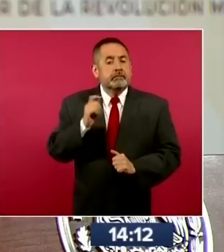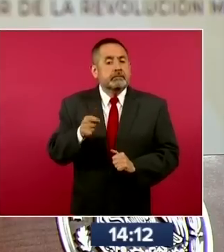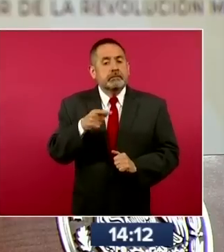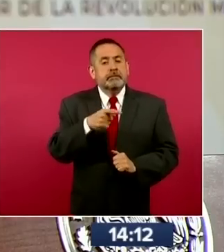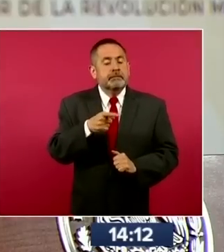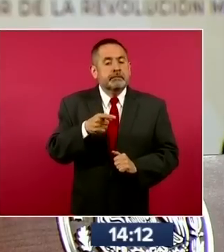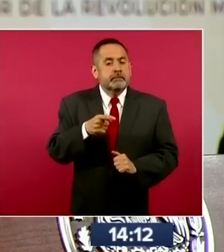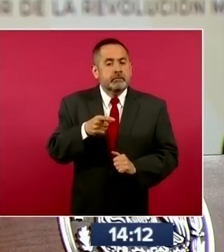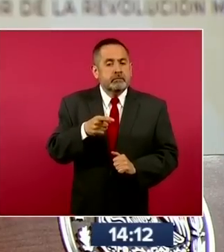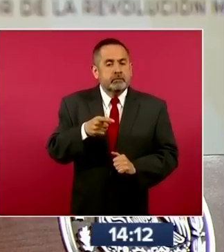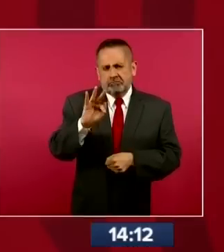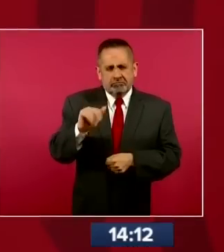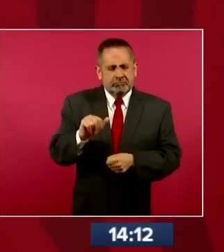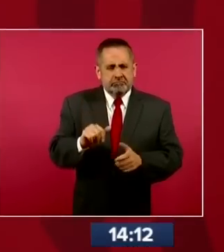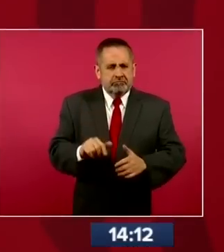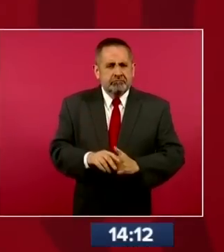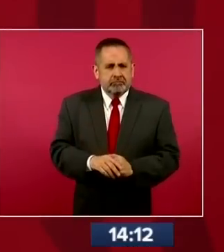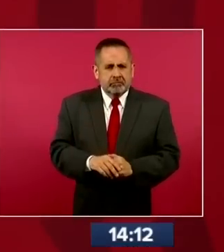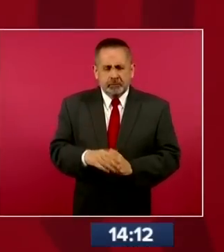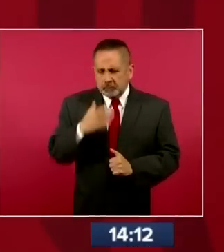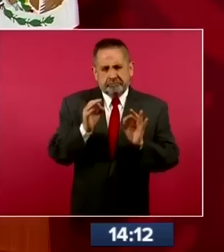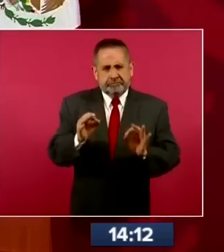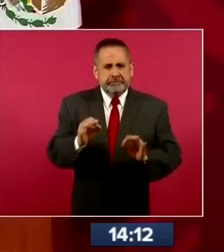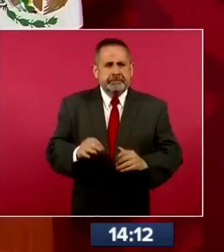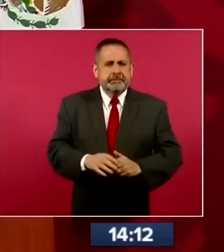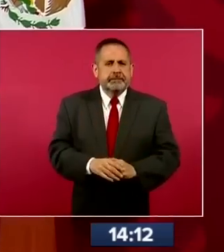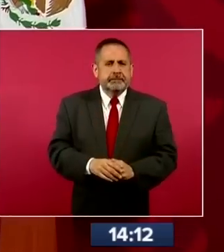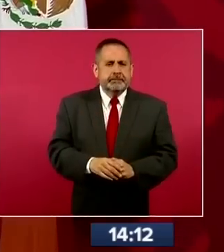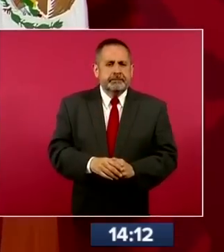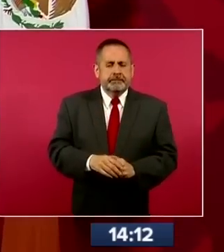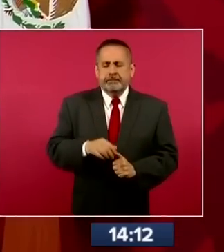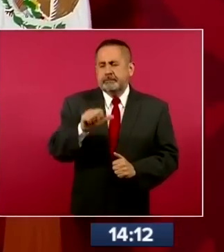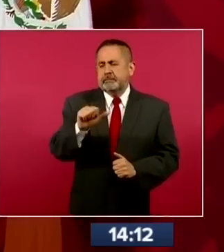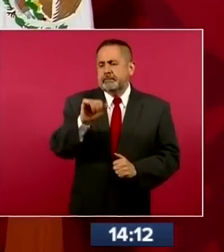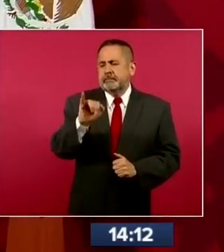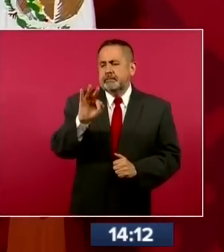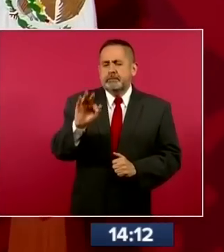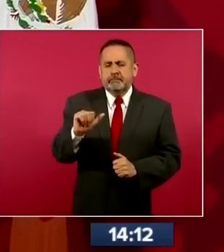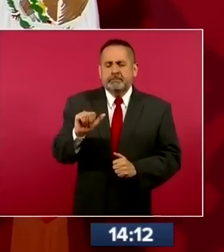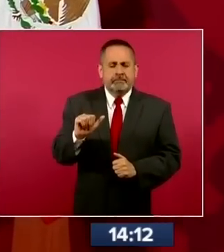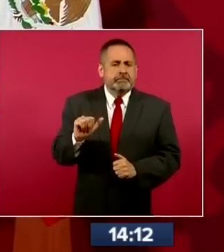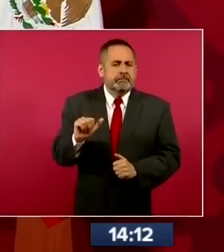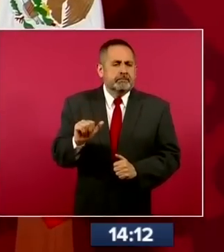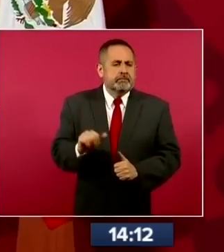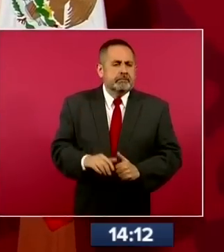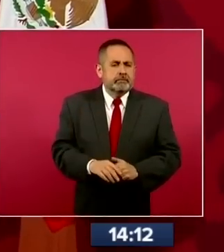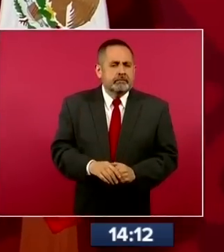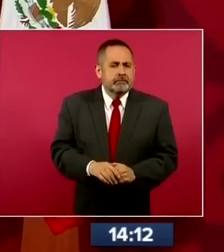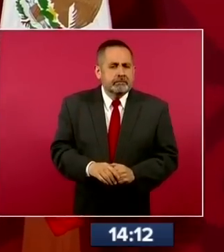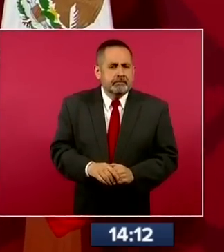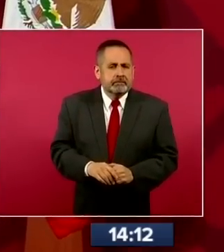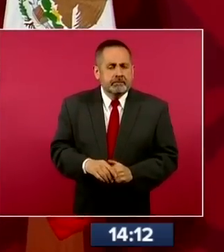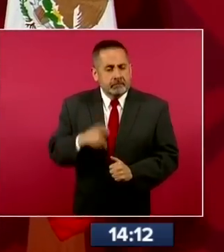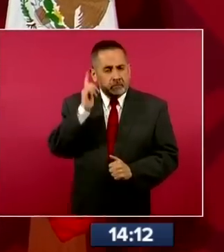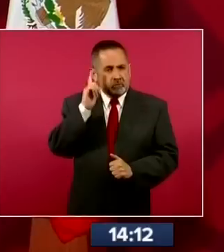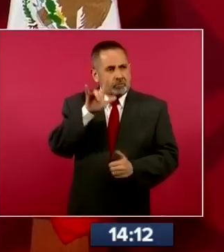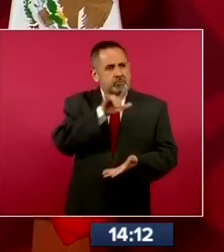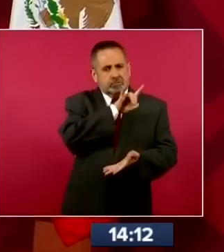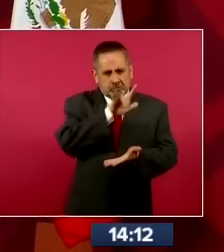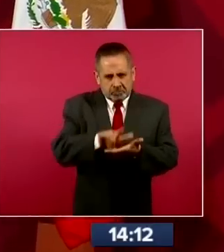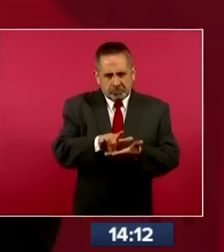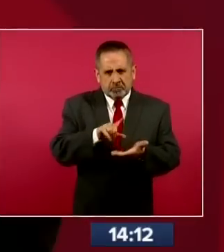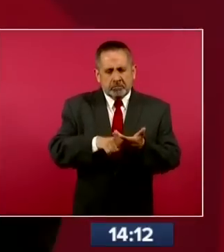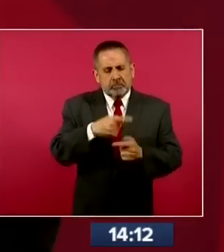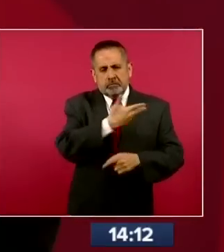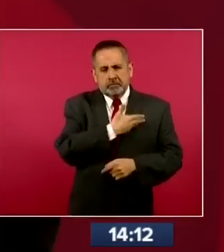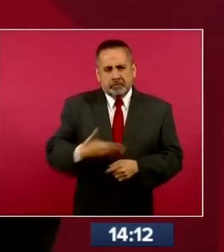es muy seguro y muy buen aeropuerto el Felipe Ángeles y ojalá y baje ahí